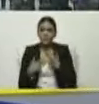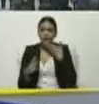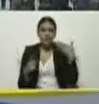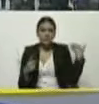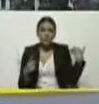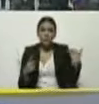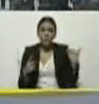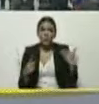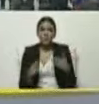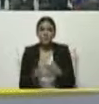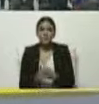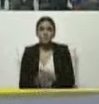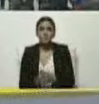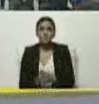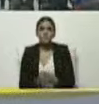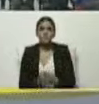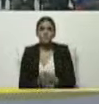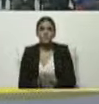recientemente: